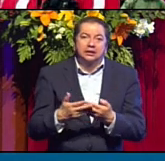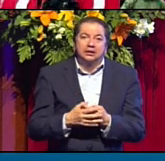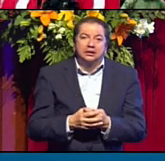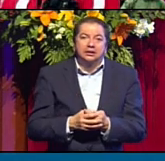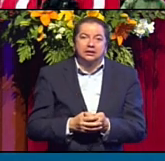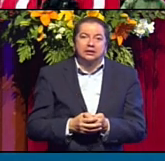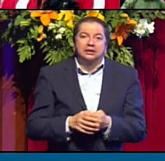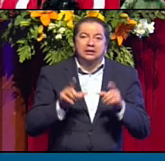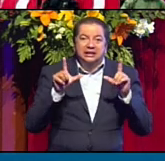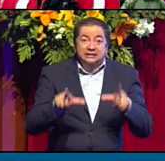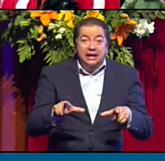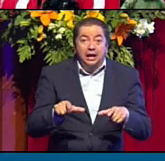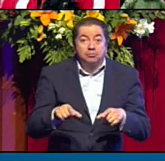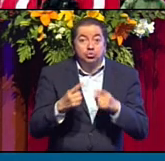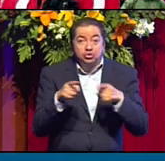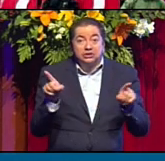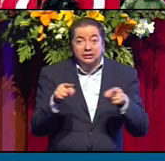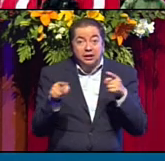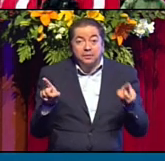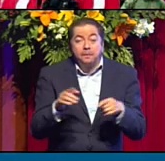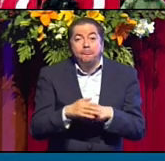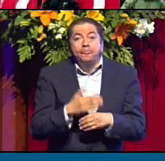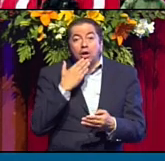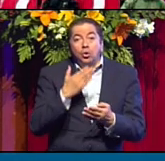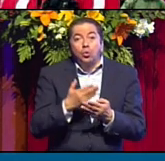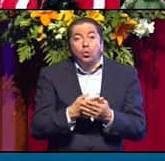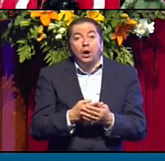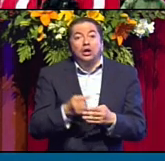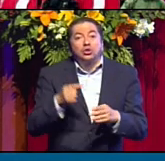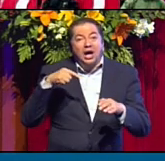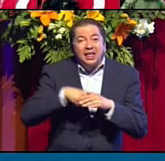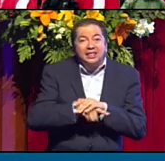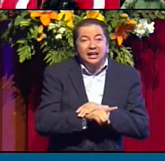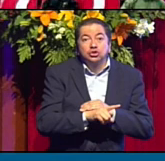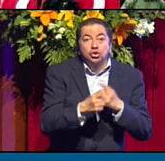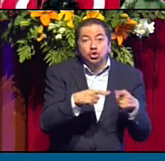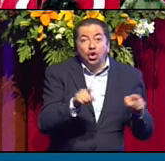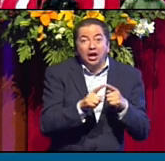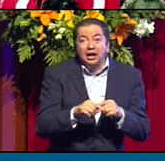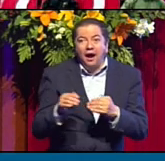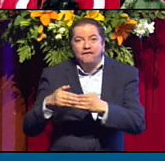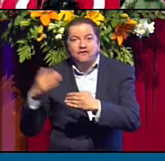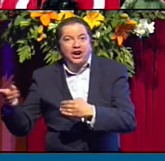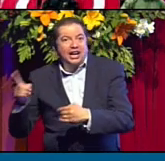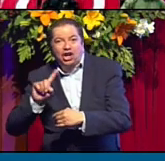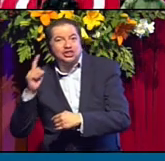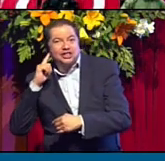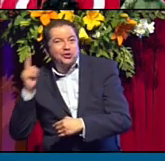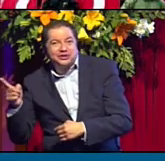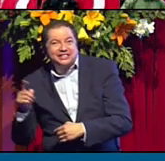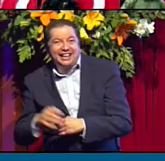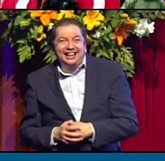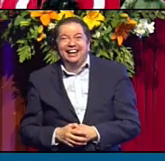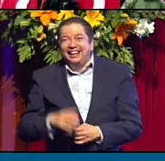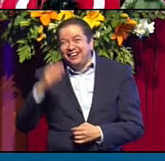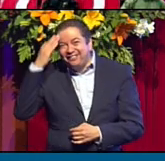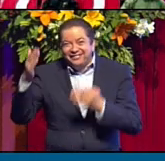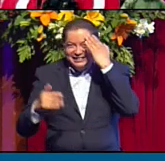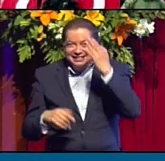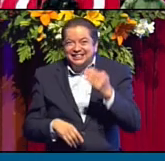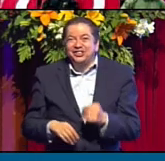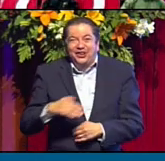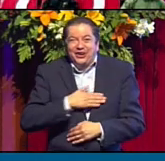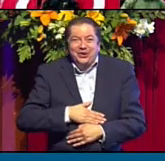sala musical que cuando están tocando adentro los escucha afuera. ¿Cuánto le gustaría tener a los vecinos una sala de